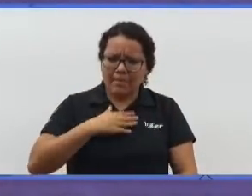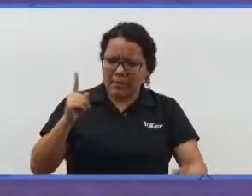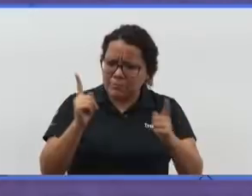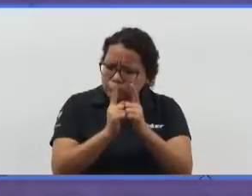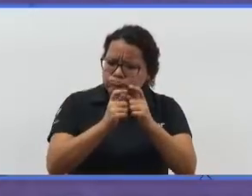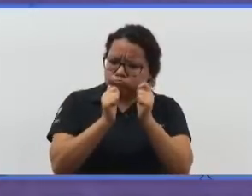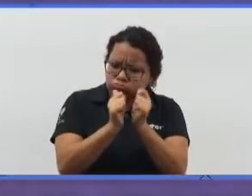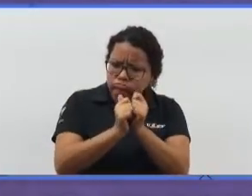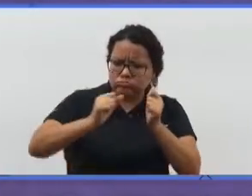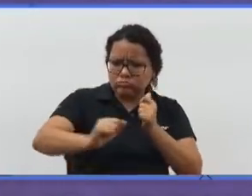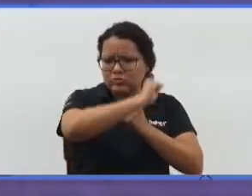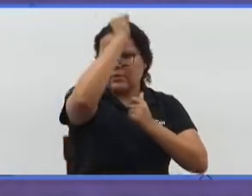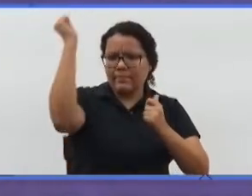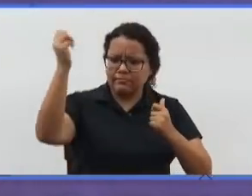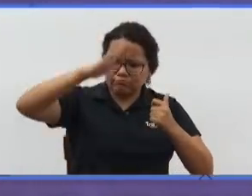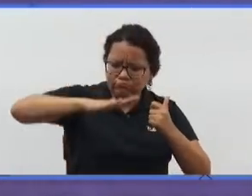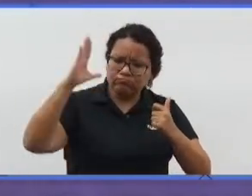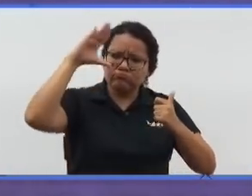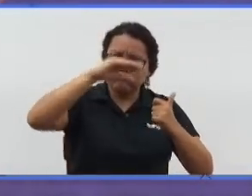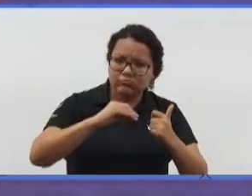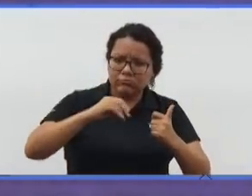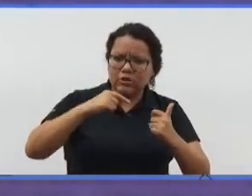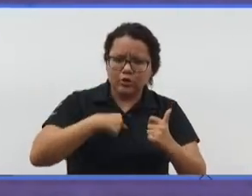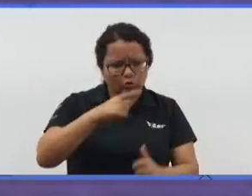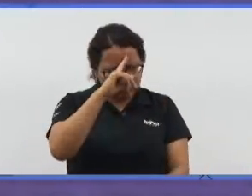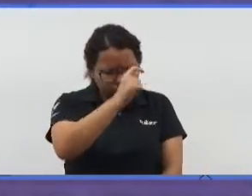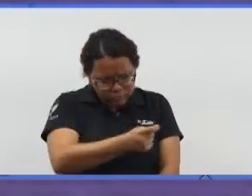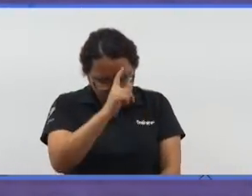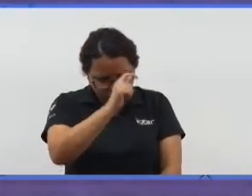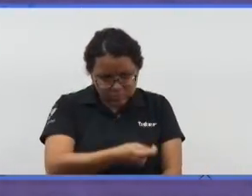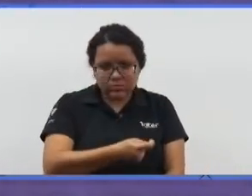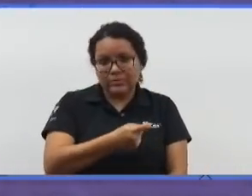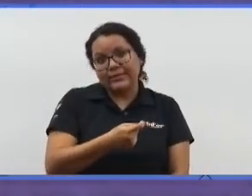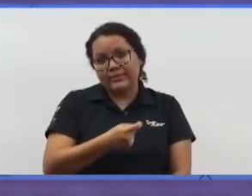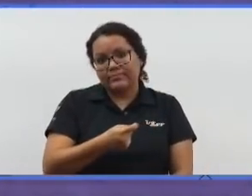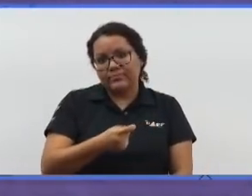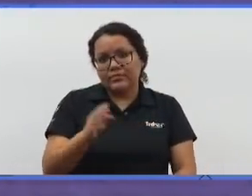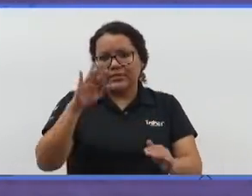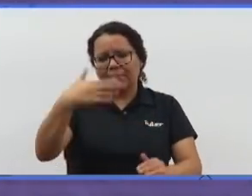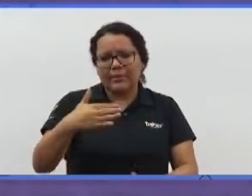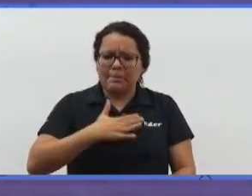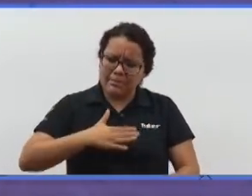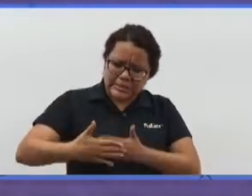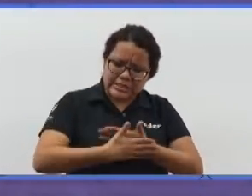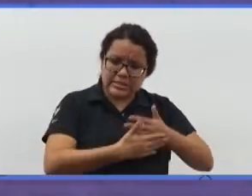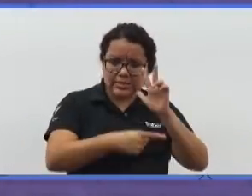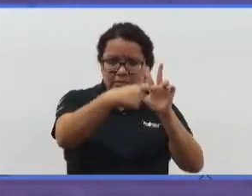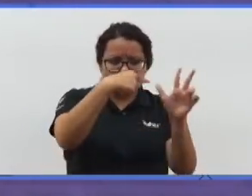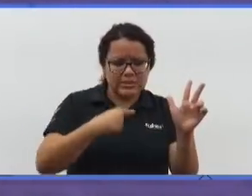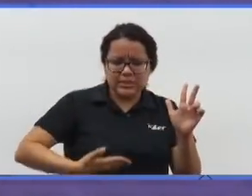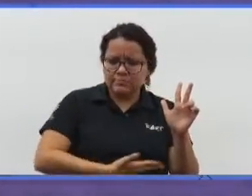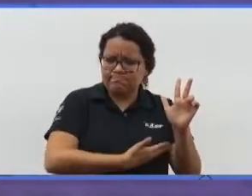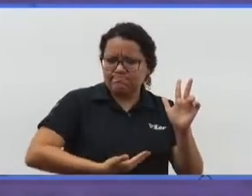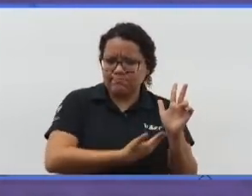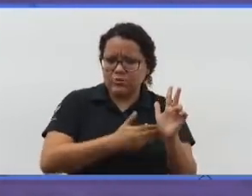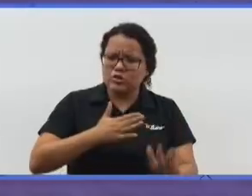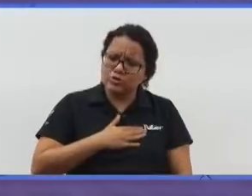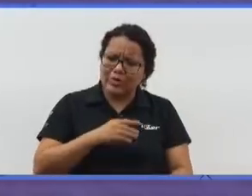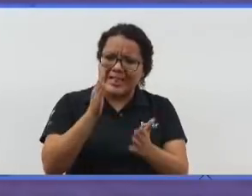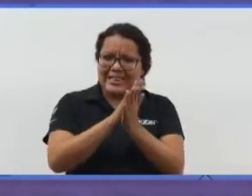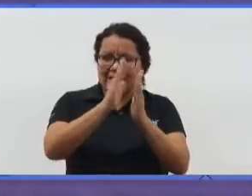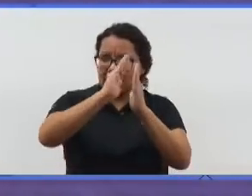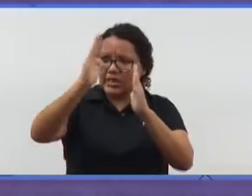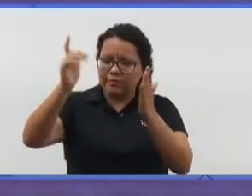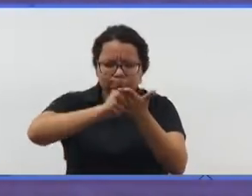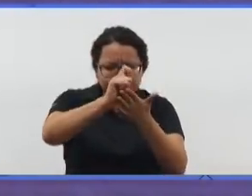tarde y noche dije señor se deba honrar en lo último tuvimos los tres hijos varones escribimos veintitantos libros no grabamos